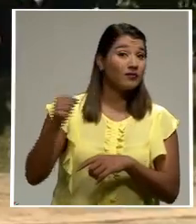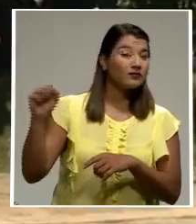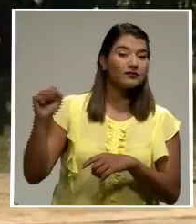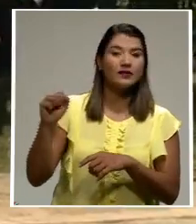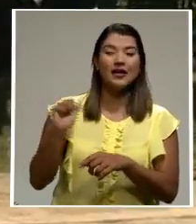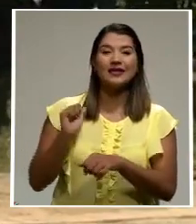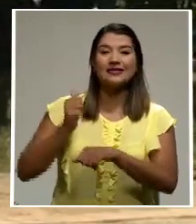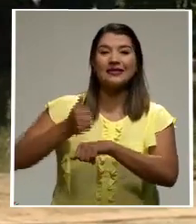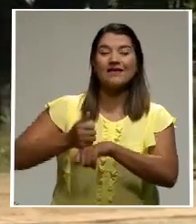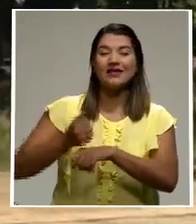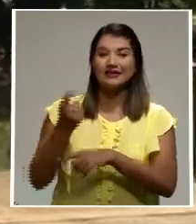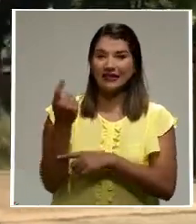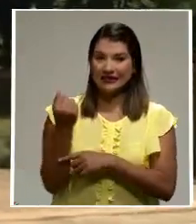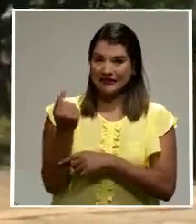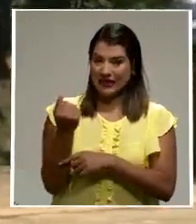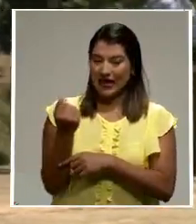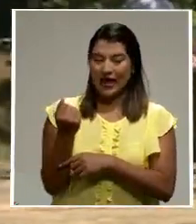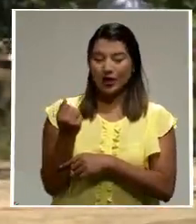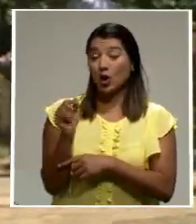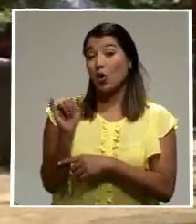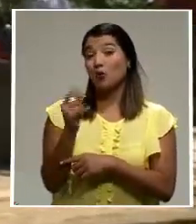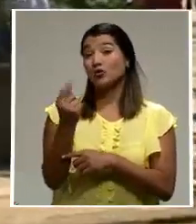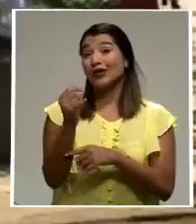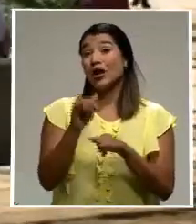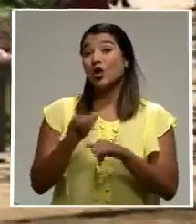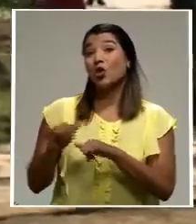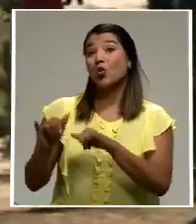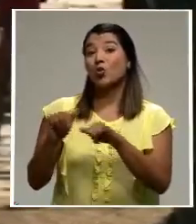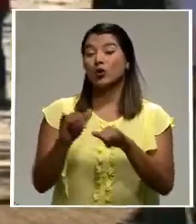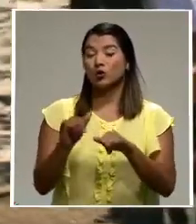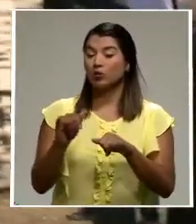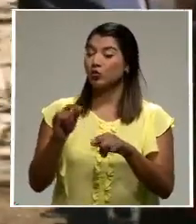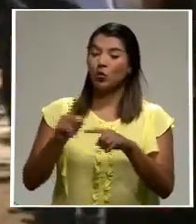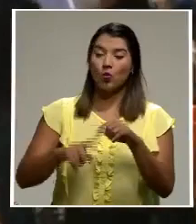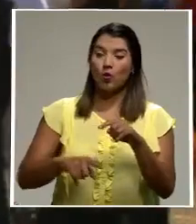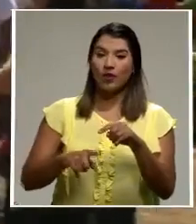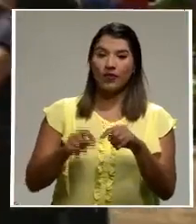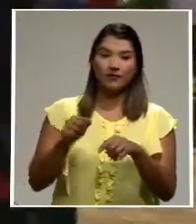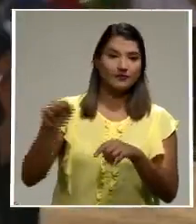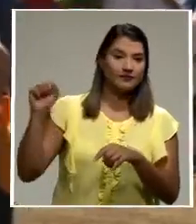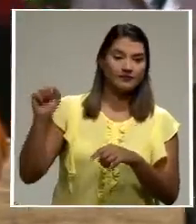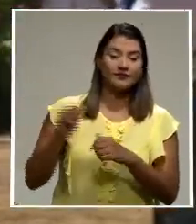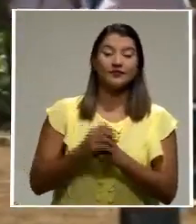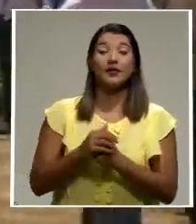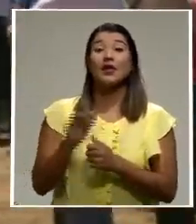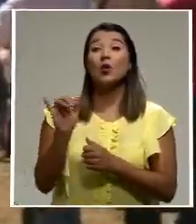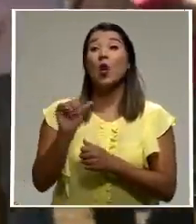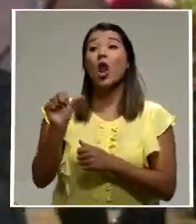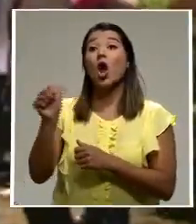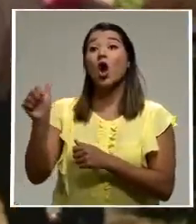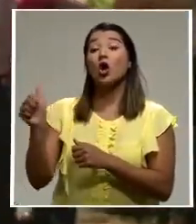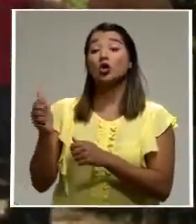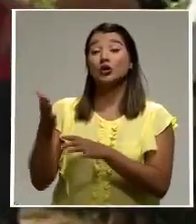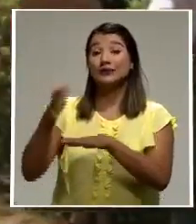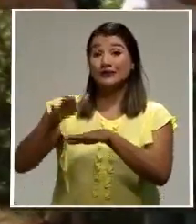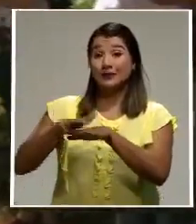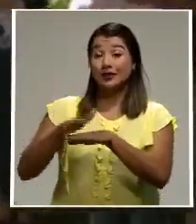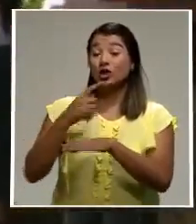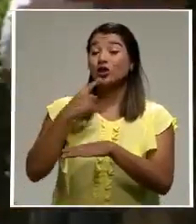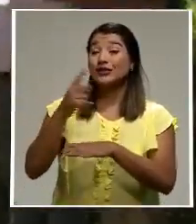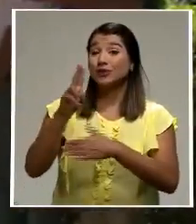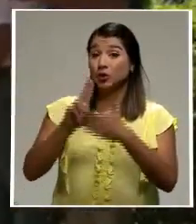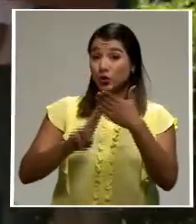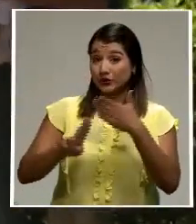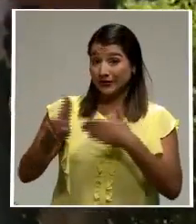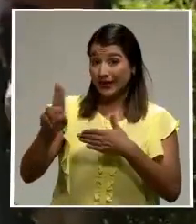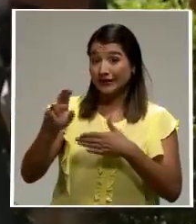se pone el salario único global. Sin embargo, otros expertos constitucionalistas aseguran que las universidades